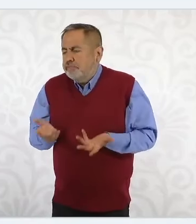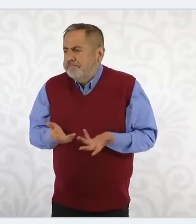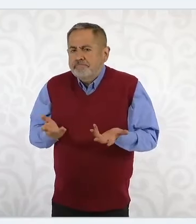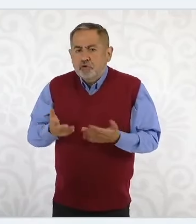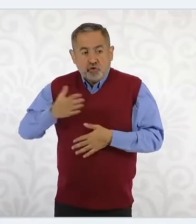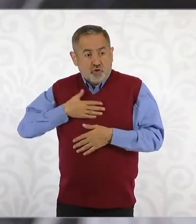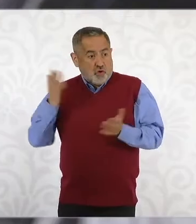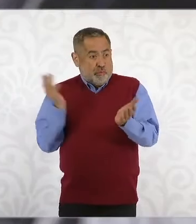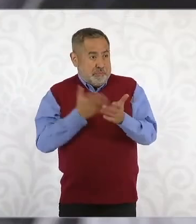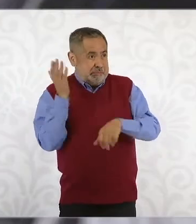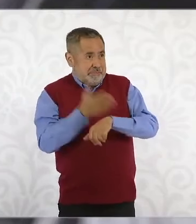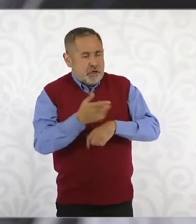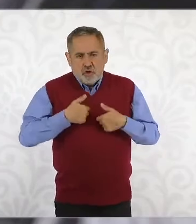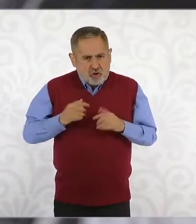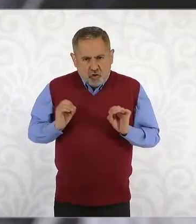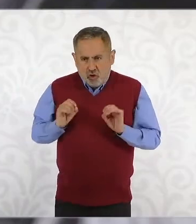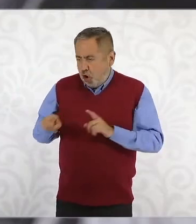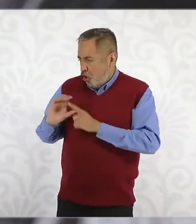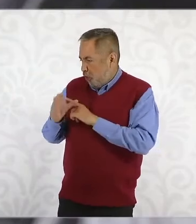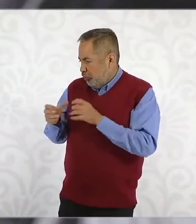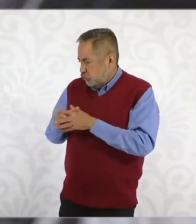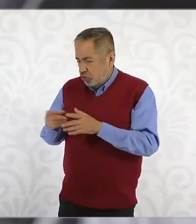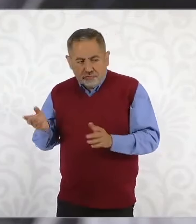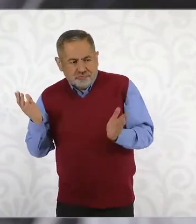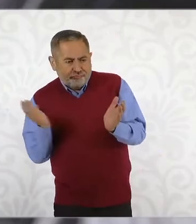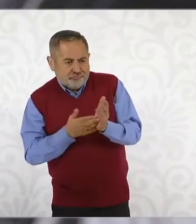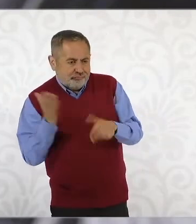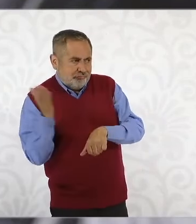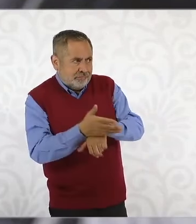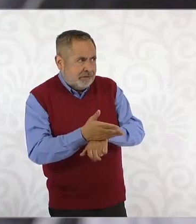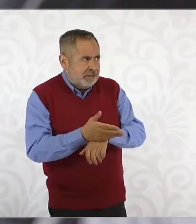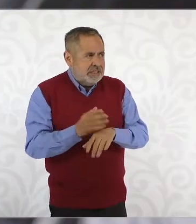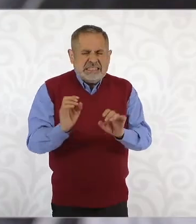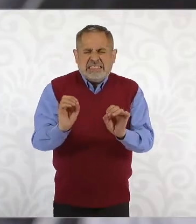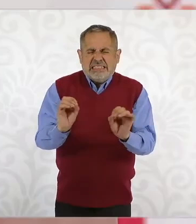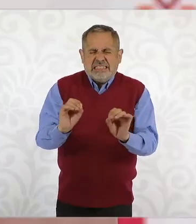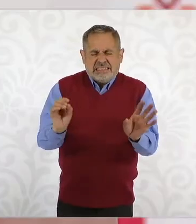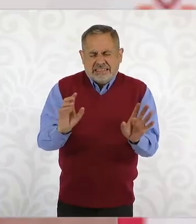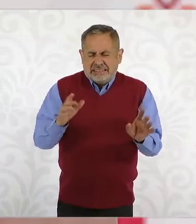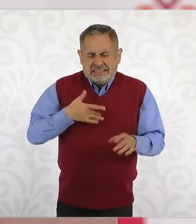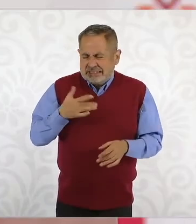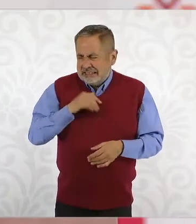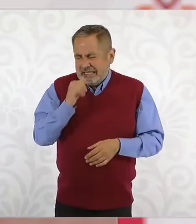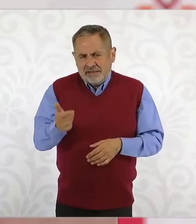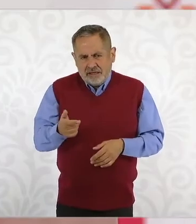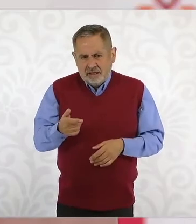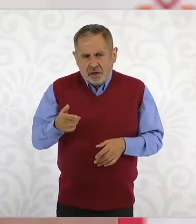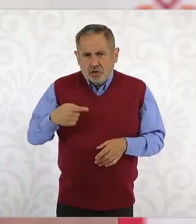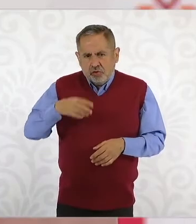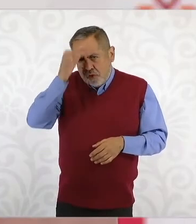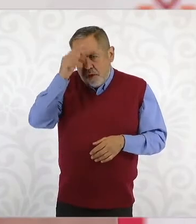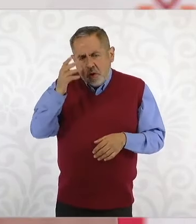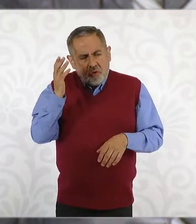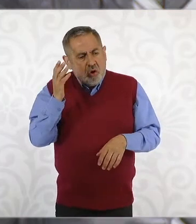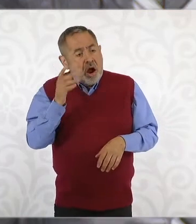gobierno sancione o que una comisión autónoma técnicamente sancione por el contenido? Porque con eso no estamos de acuerdo,